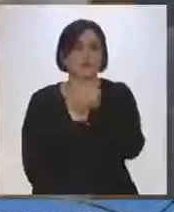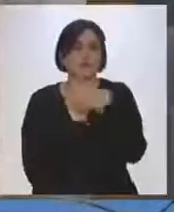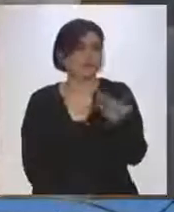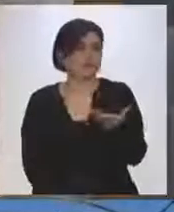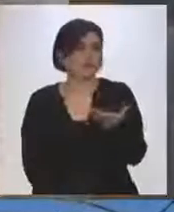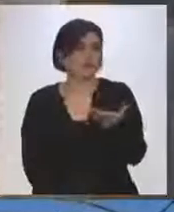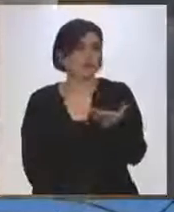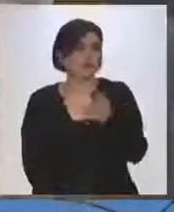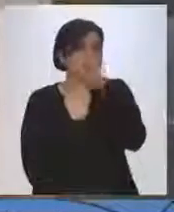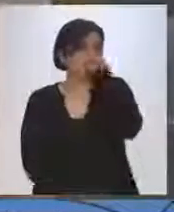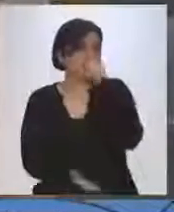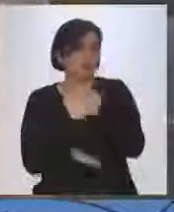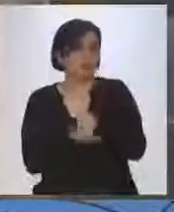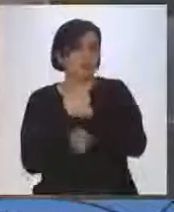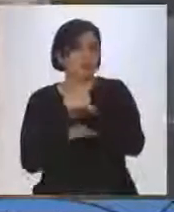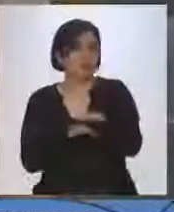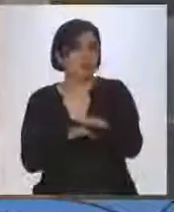para este engaño,